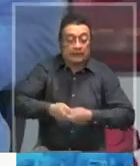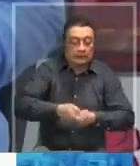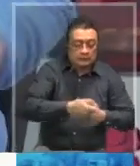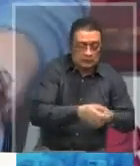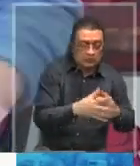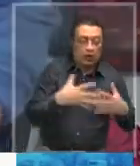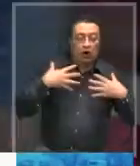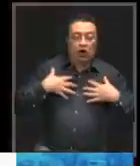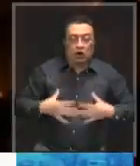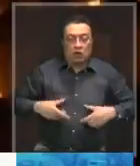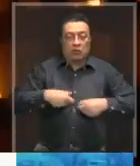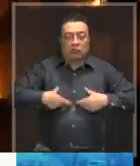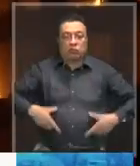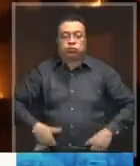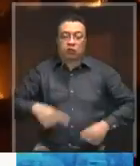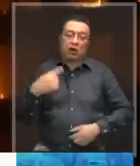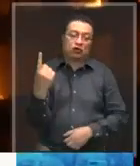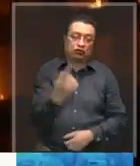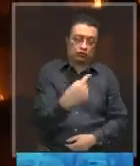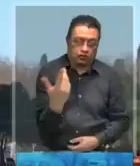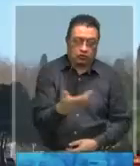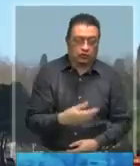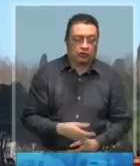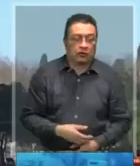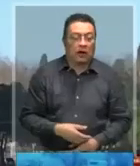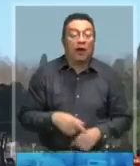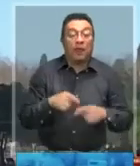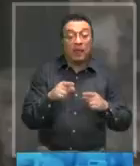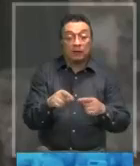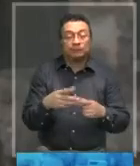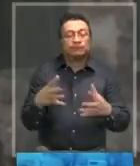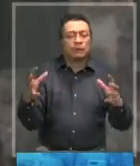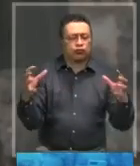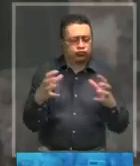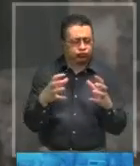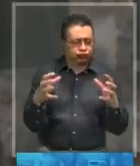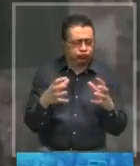y ropa interior para todos. Un voraz incendio que tiene de